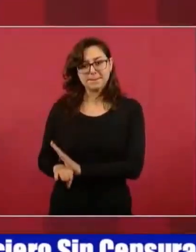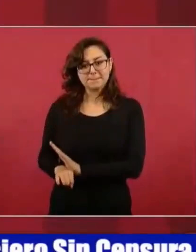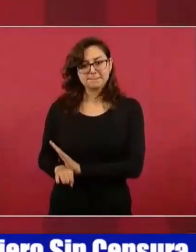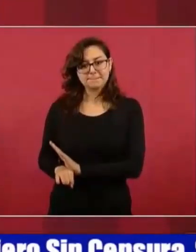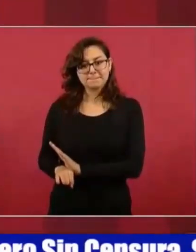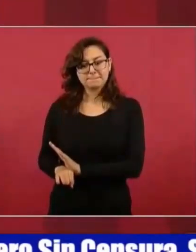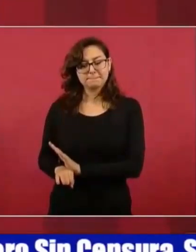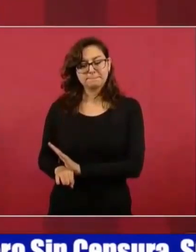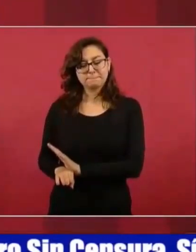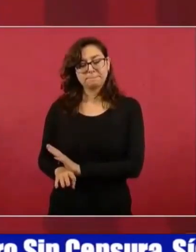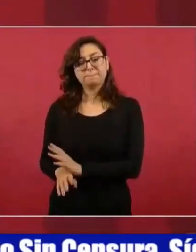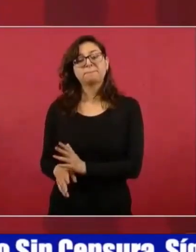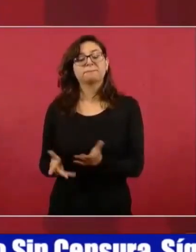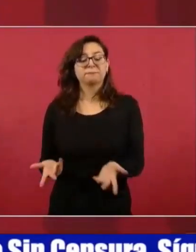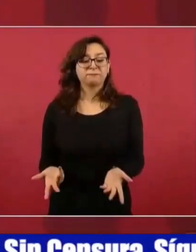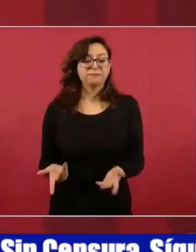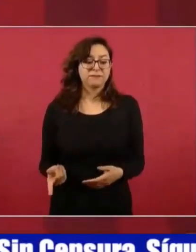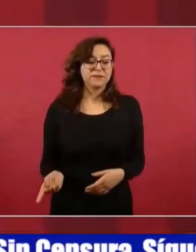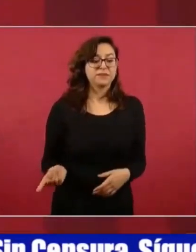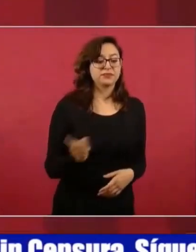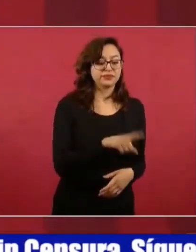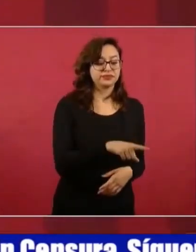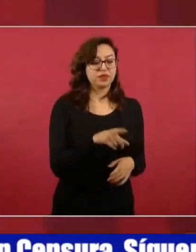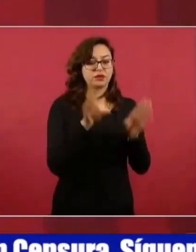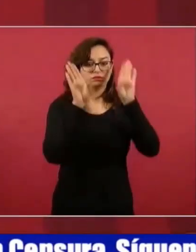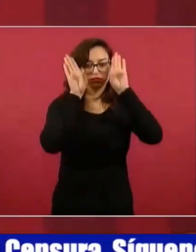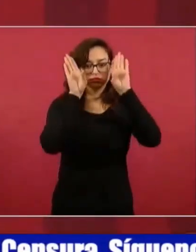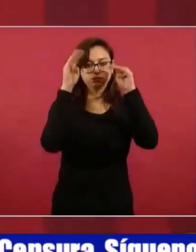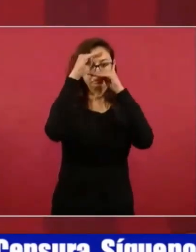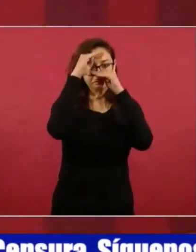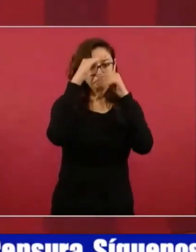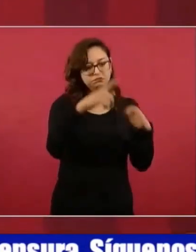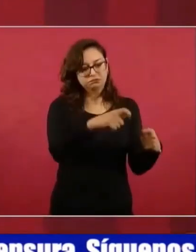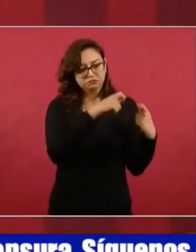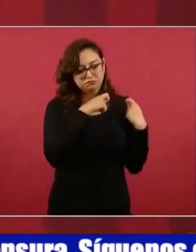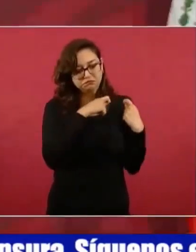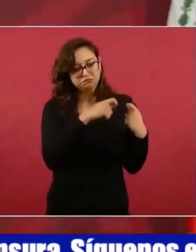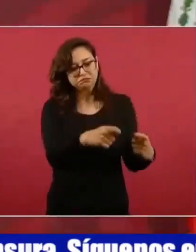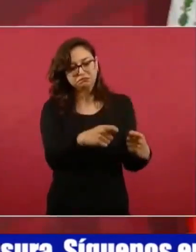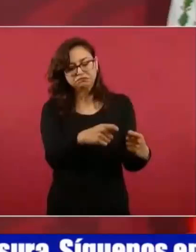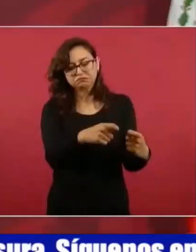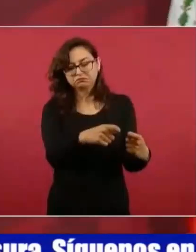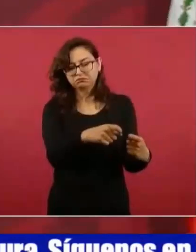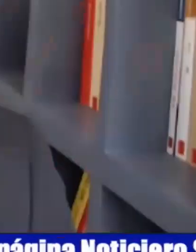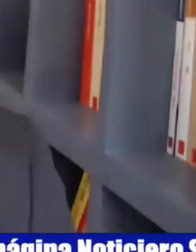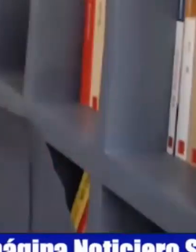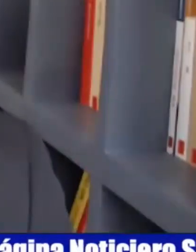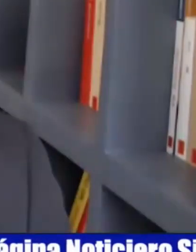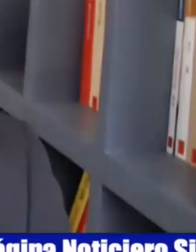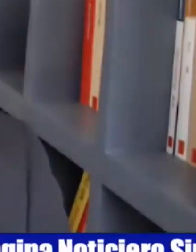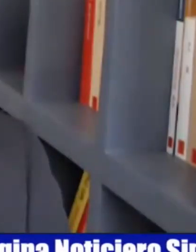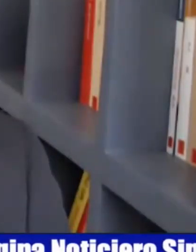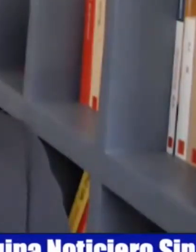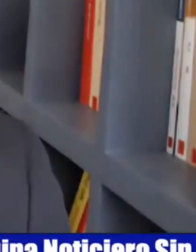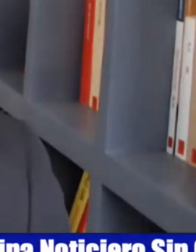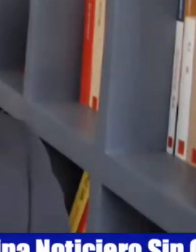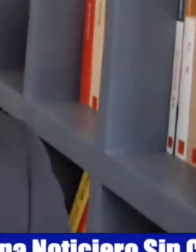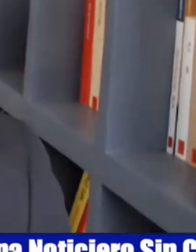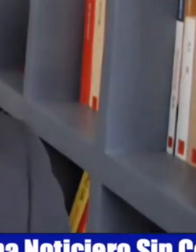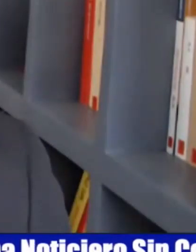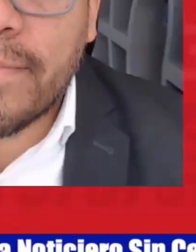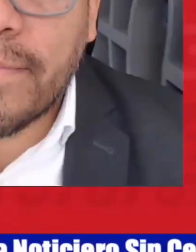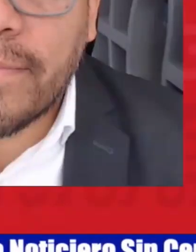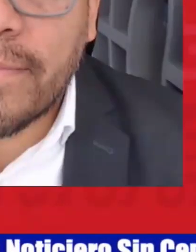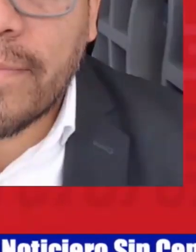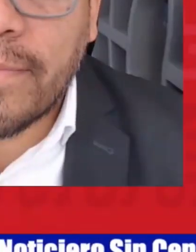Obrador. Sin duda lo veo como el hombre que pudiera encabezar este esfuerzo, querido Vicente. Mi querido Ricardo,